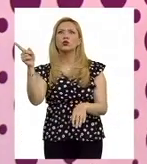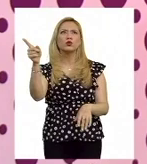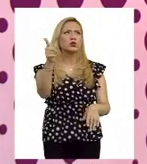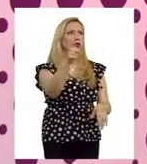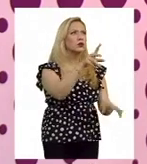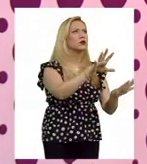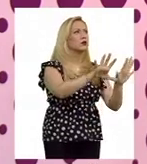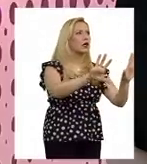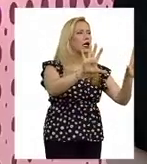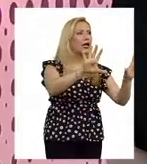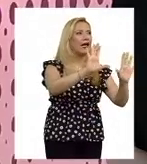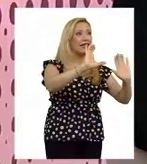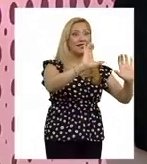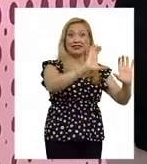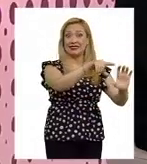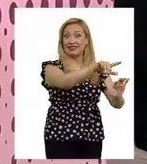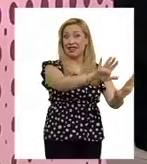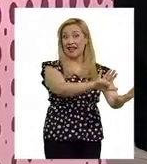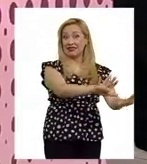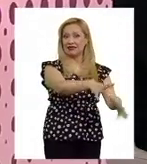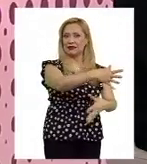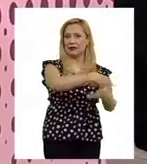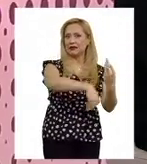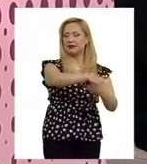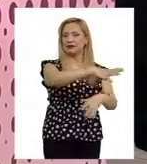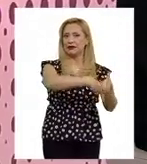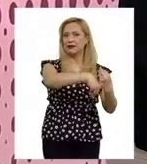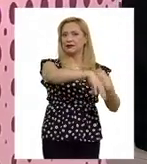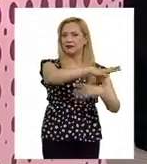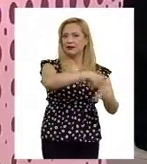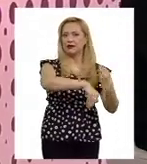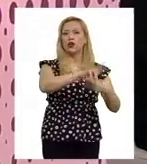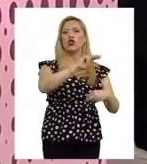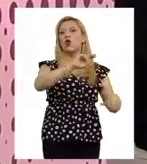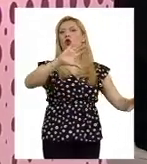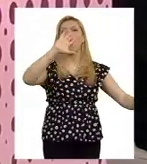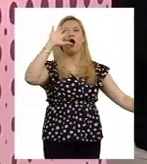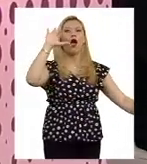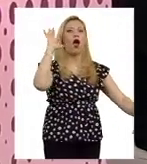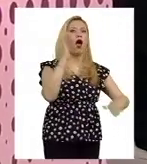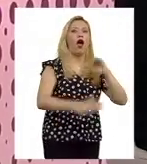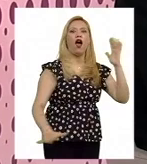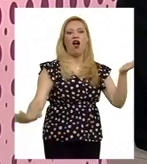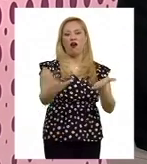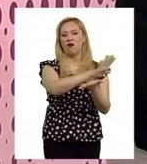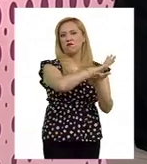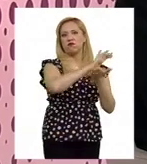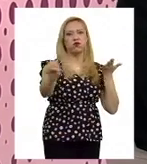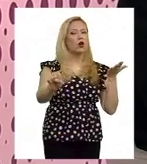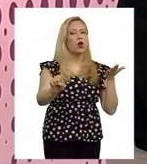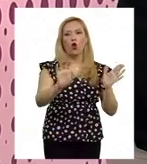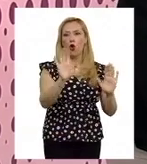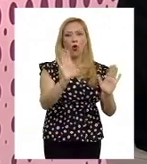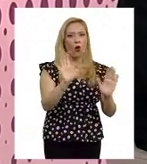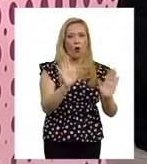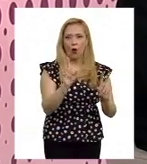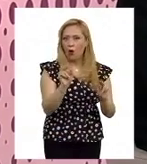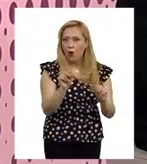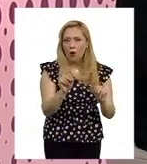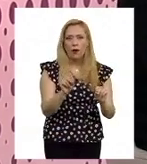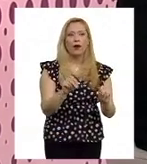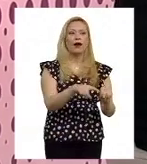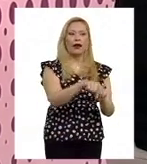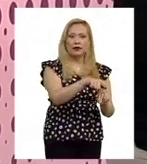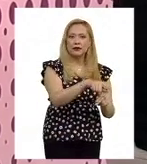sean sostenibles, que utilicen bienes, desechos que puedan reincorporarse en las